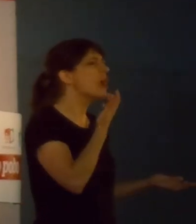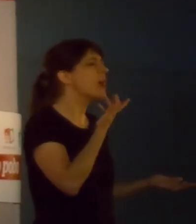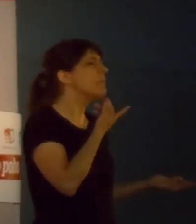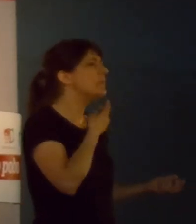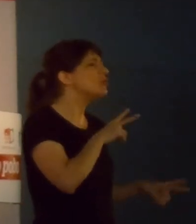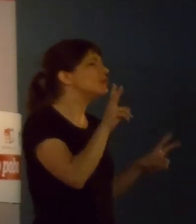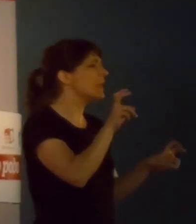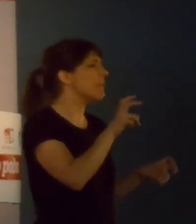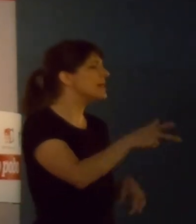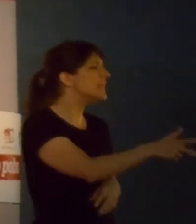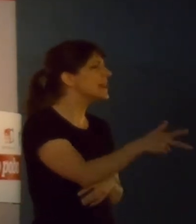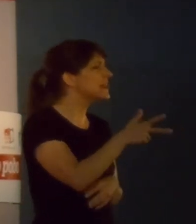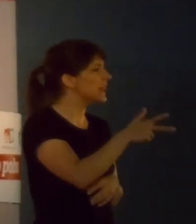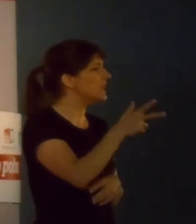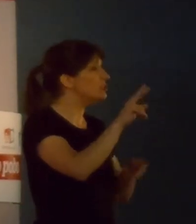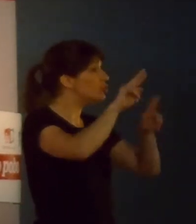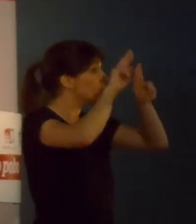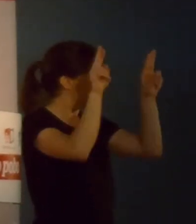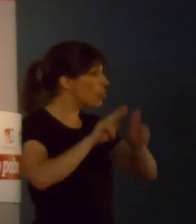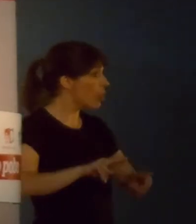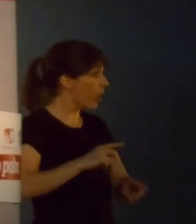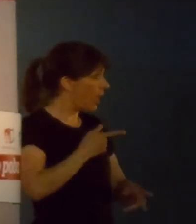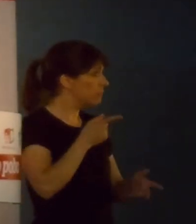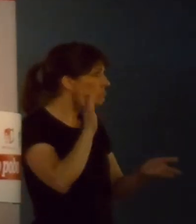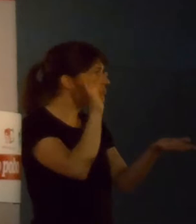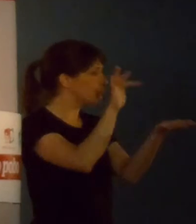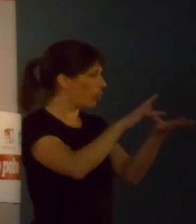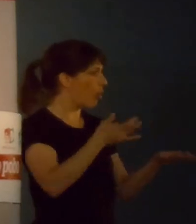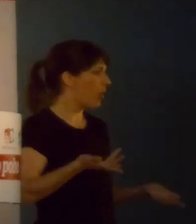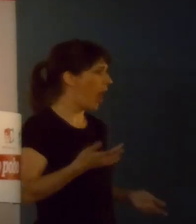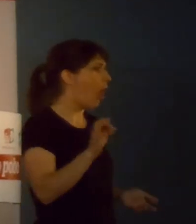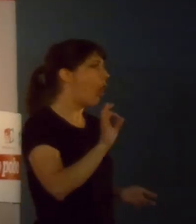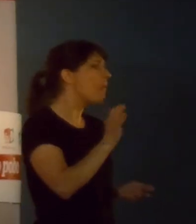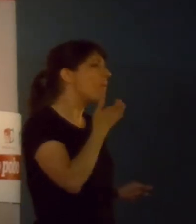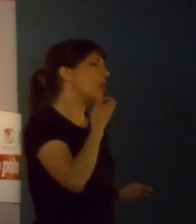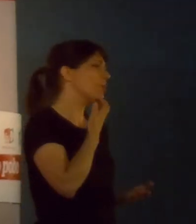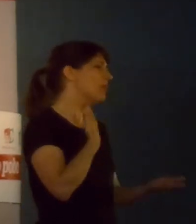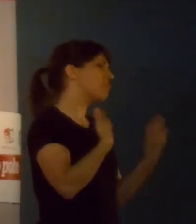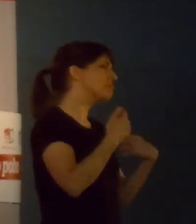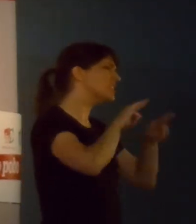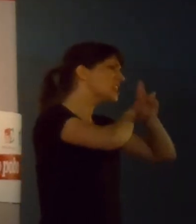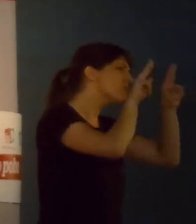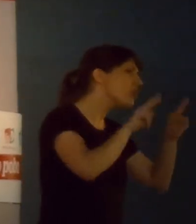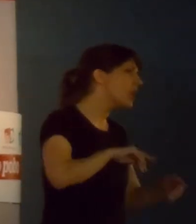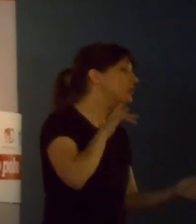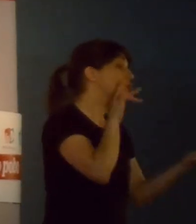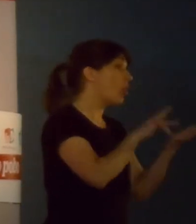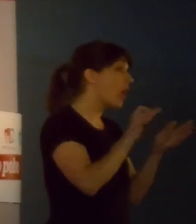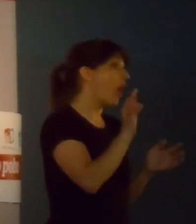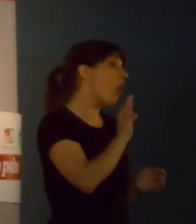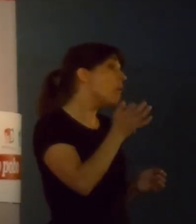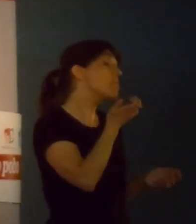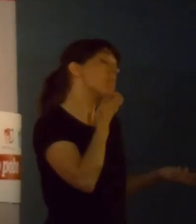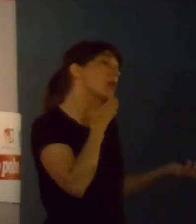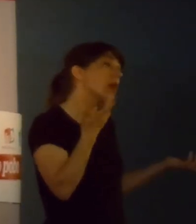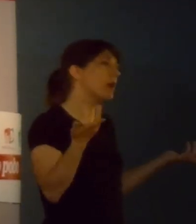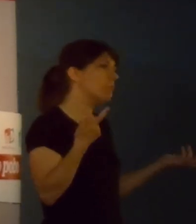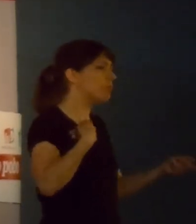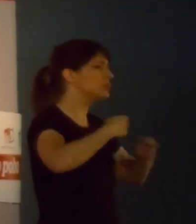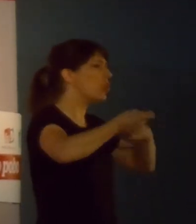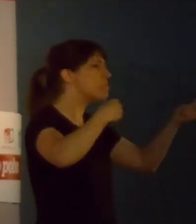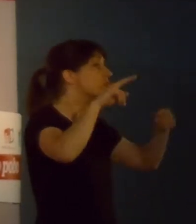dereito internacional, cando se fala de relacións internacionais, cando se fala de